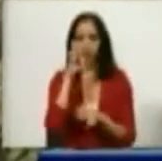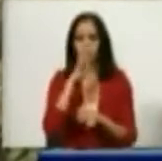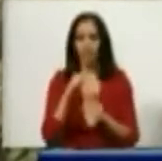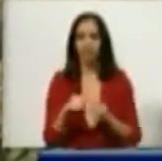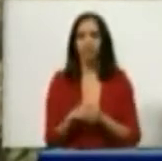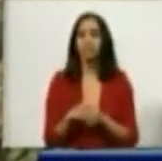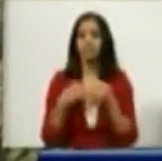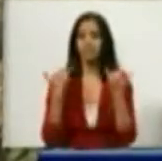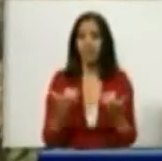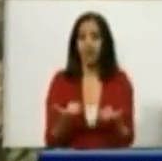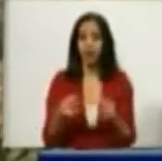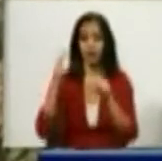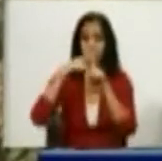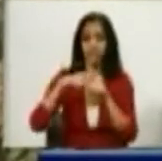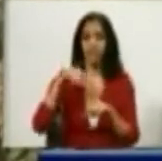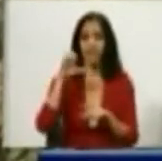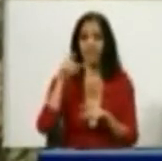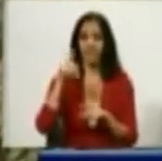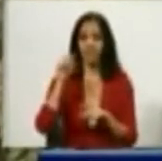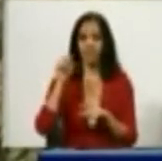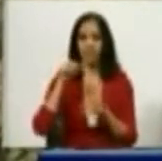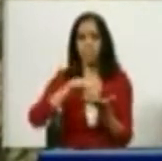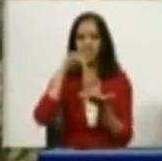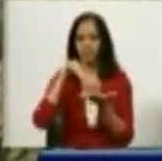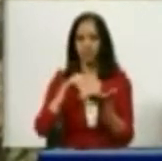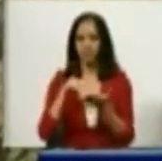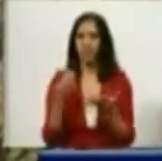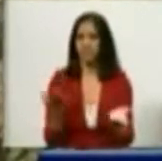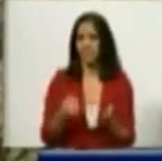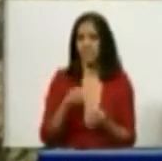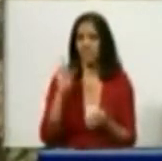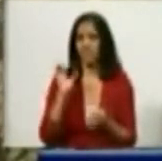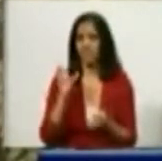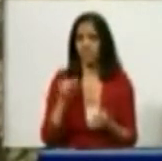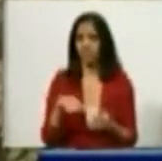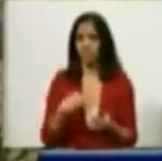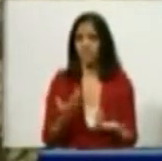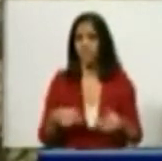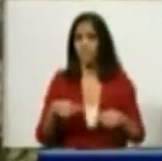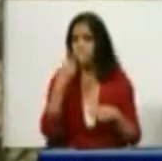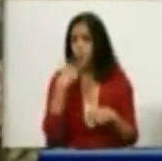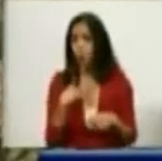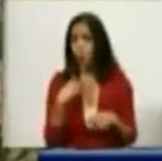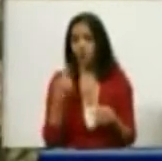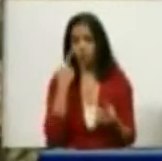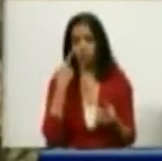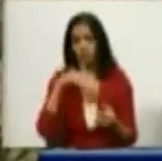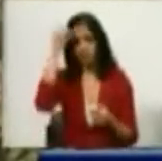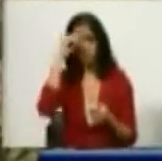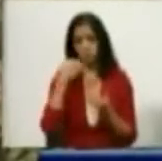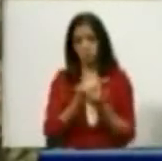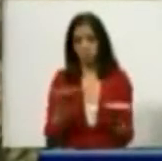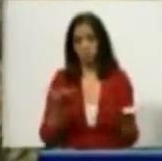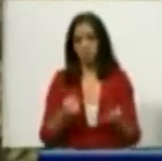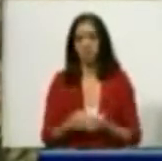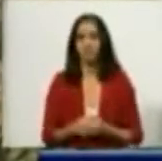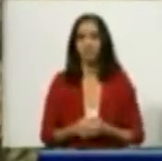TV y ahora se le suma ebt Miami será que fue rico está pelando saquen ustedes sus conclusiones